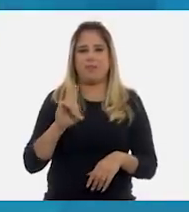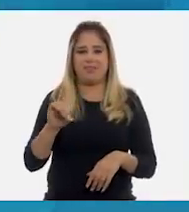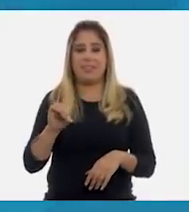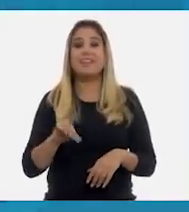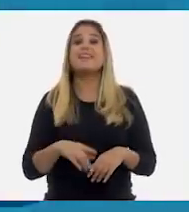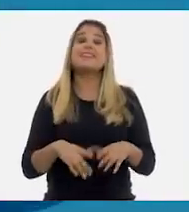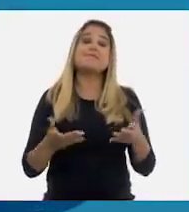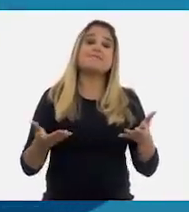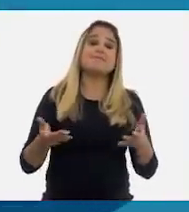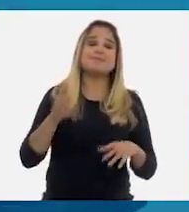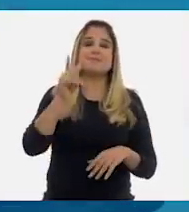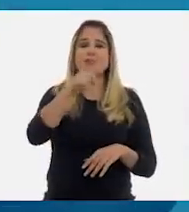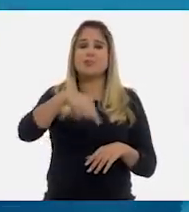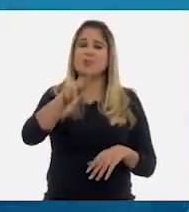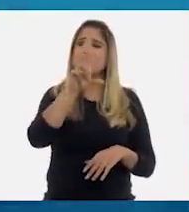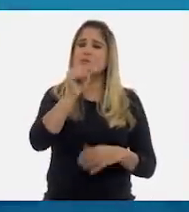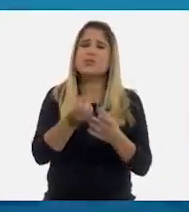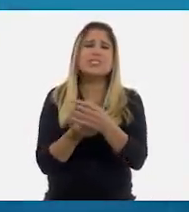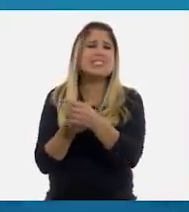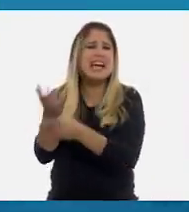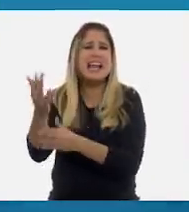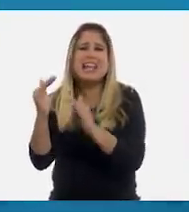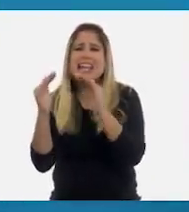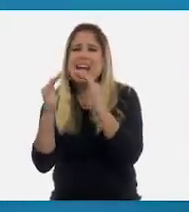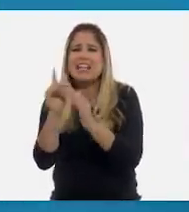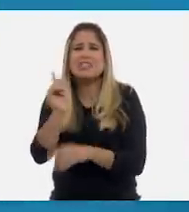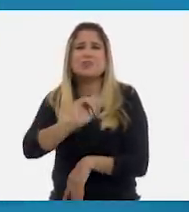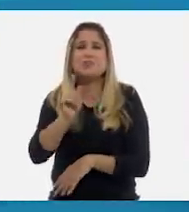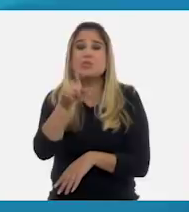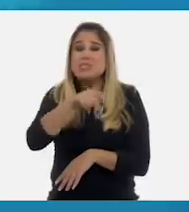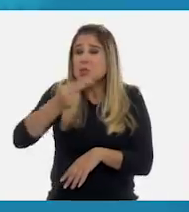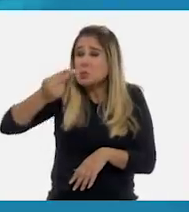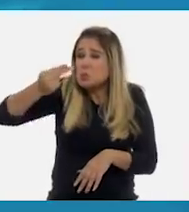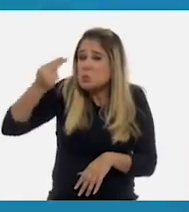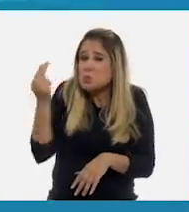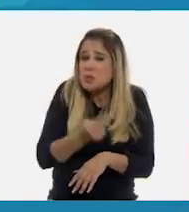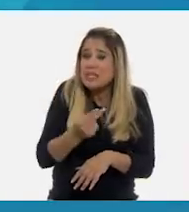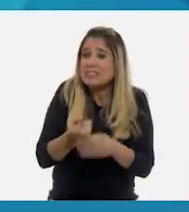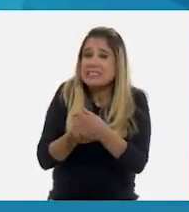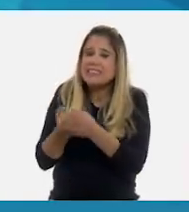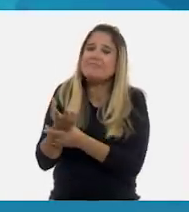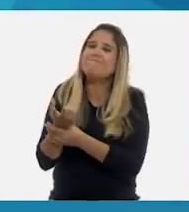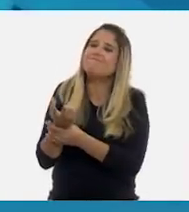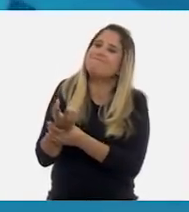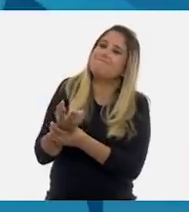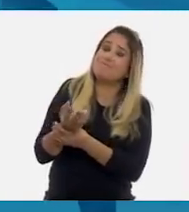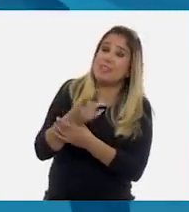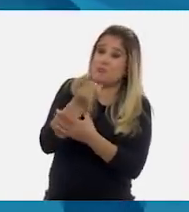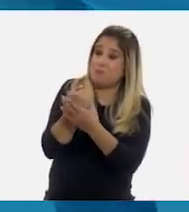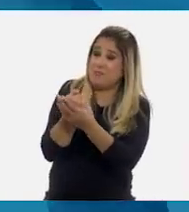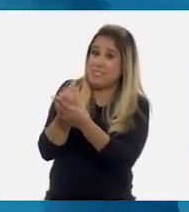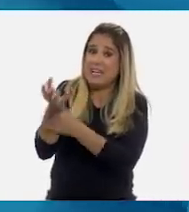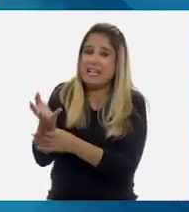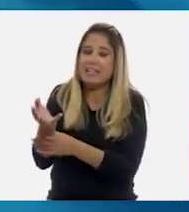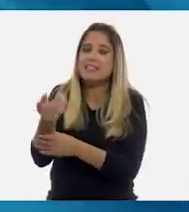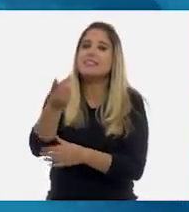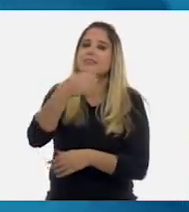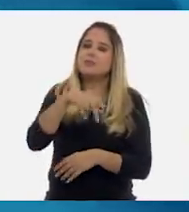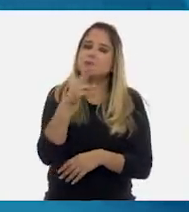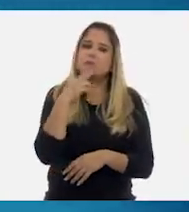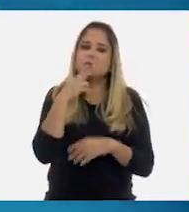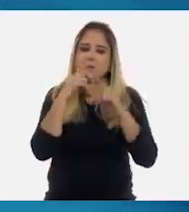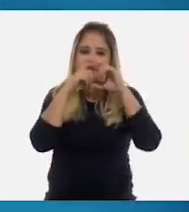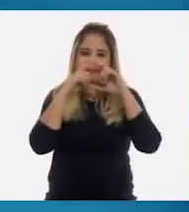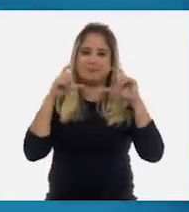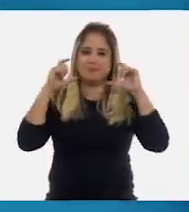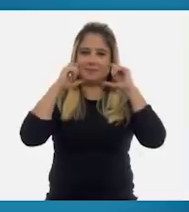Trata de no salir de casa a menos que sea muy necesario. Si lo haces, utiliza el